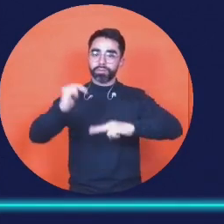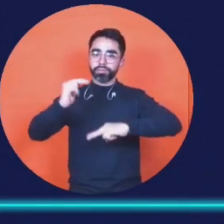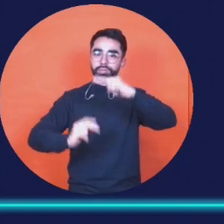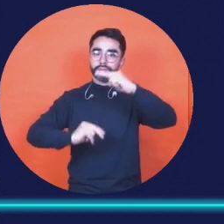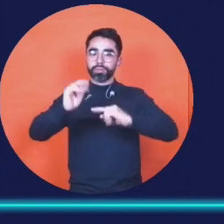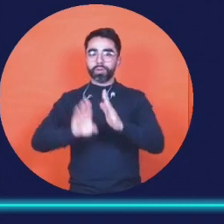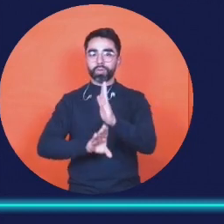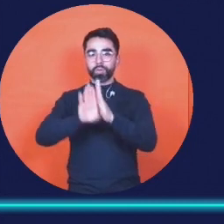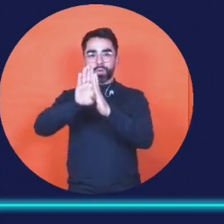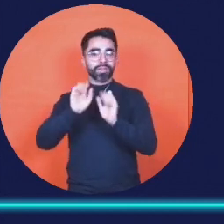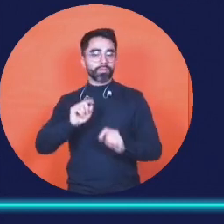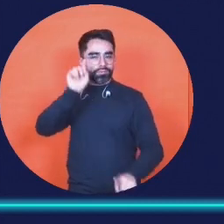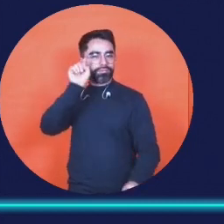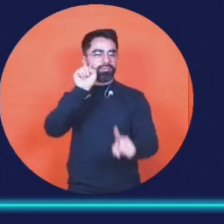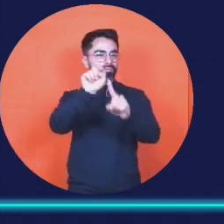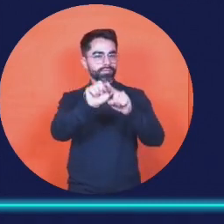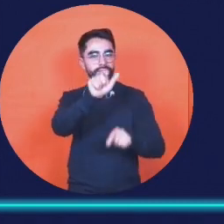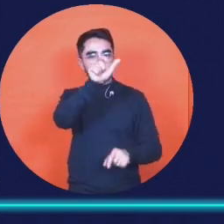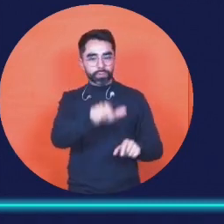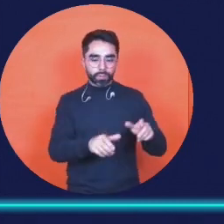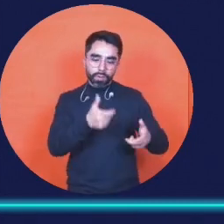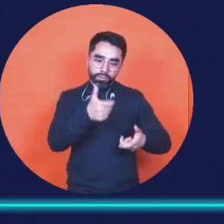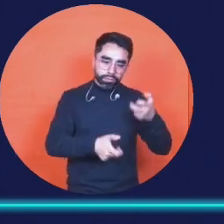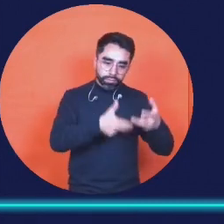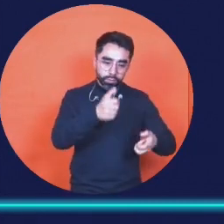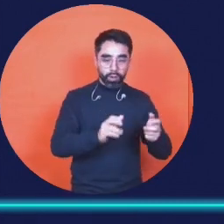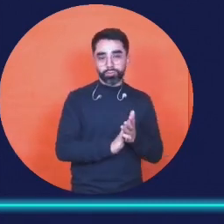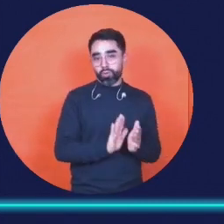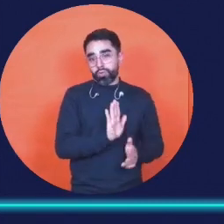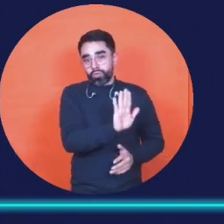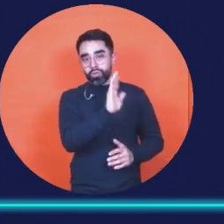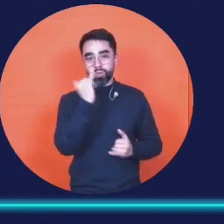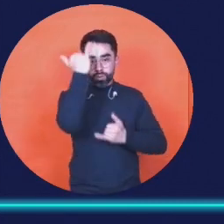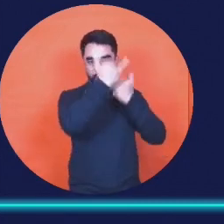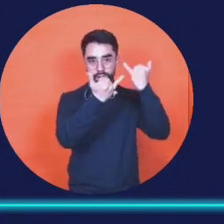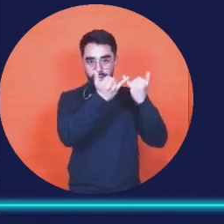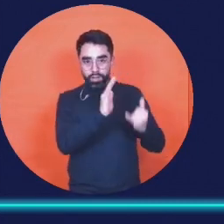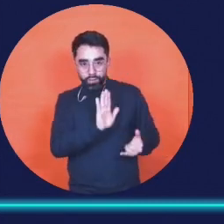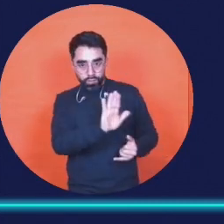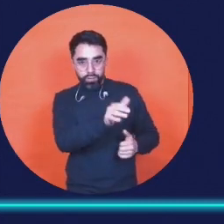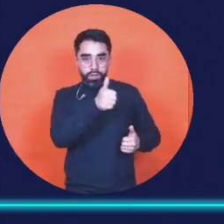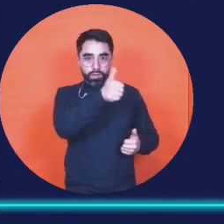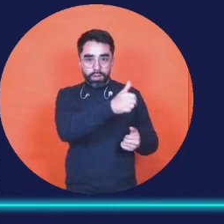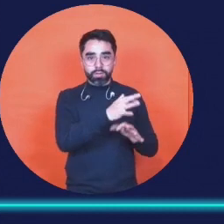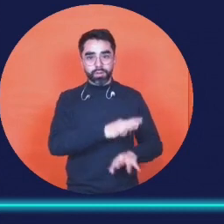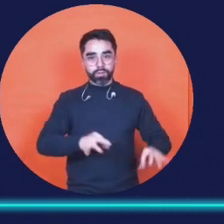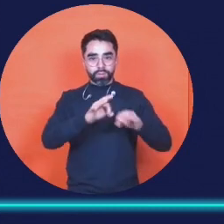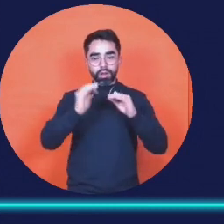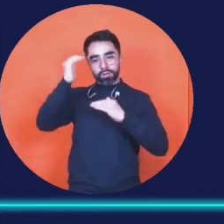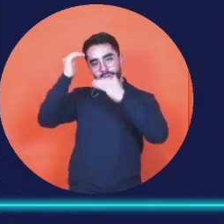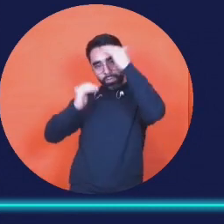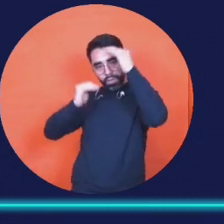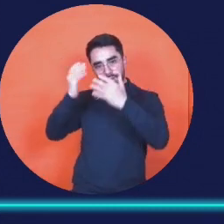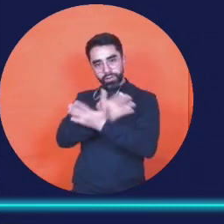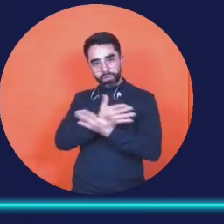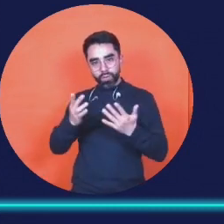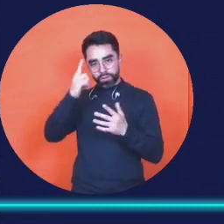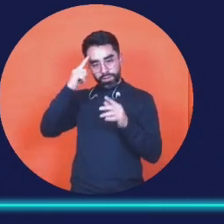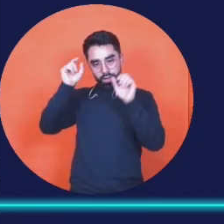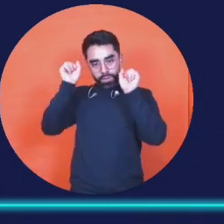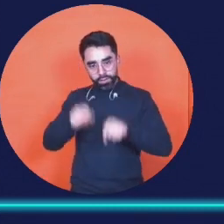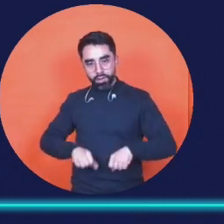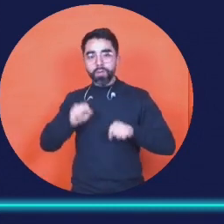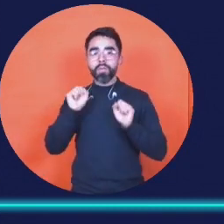buscamos como pickpockers es eso. Usted se mantiene siendo quien es auténtico, pero desarrolla otras competencias y otras capacidades que le permiten trabajar en